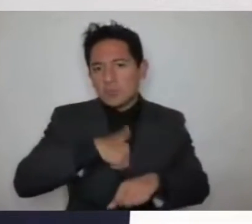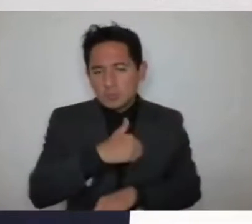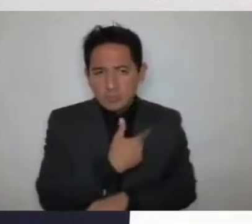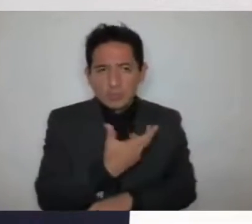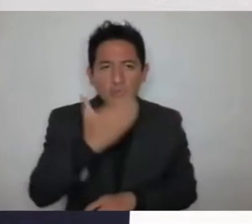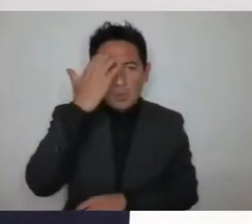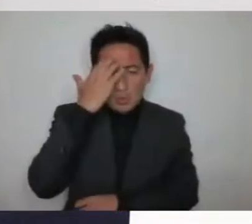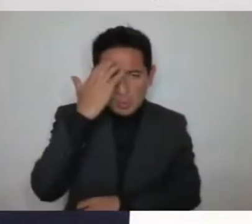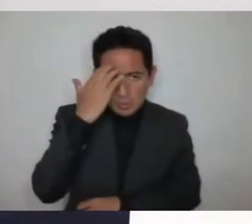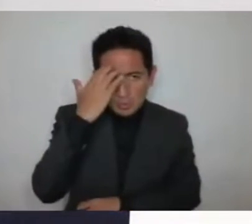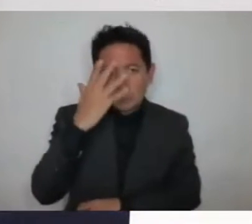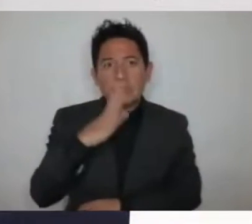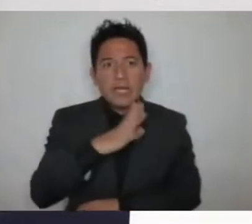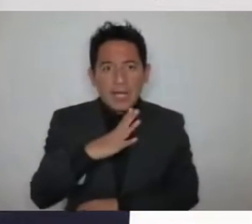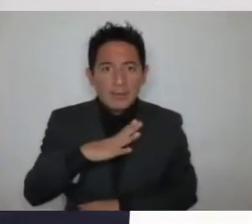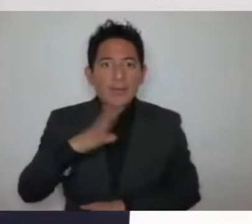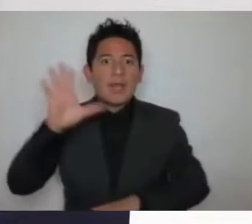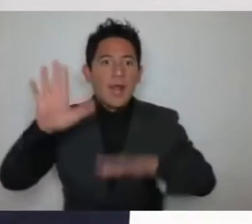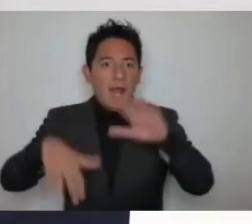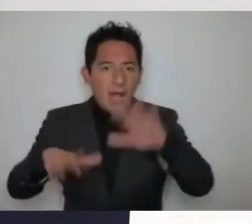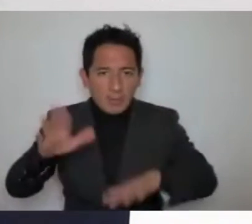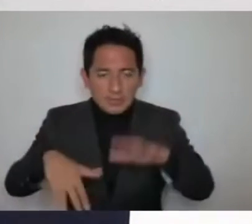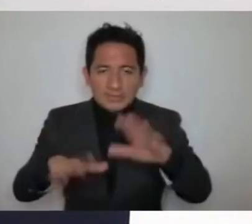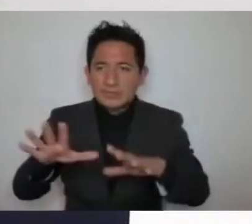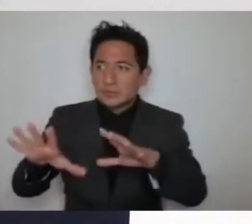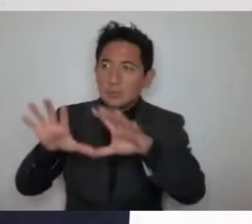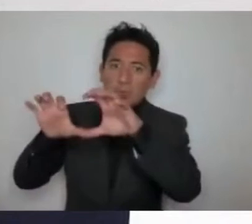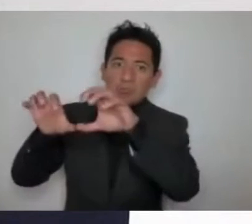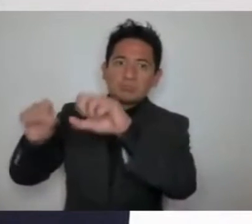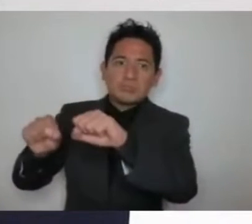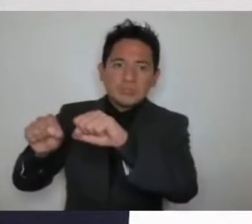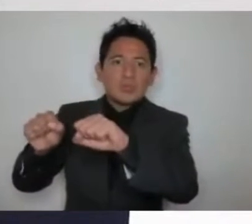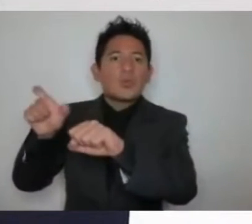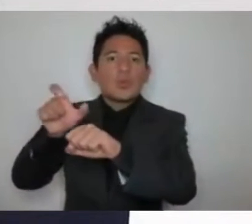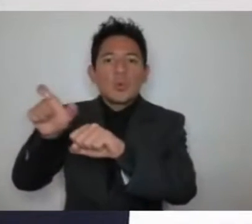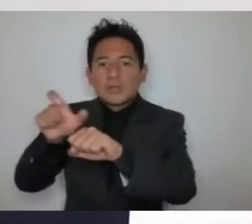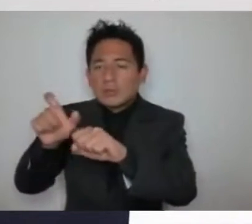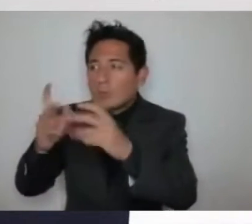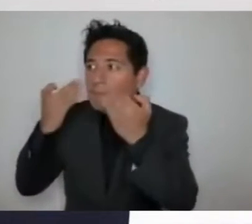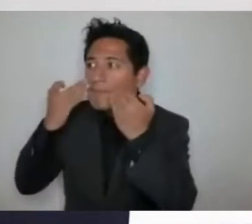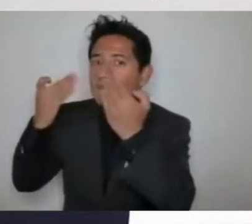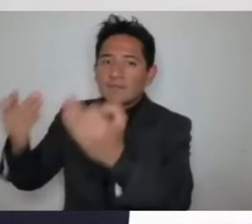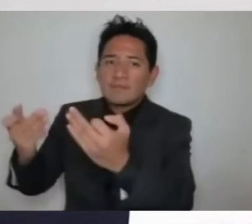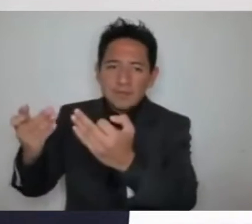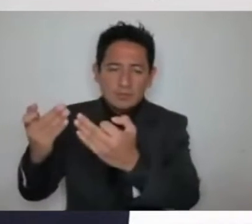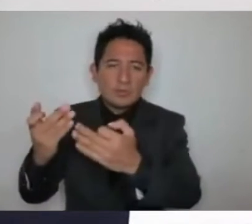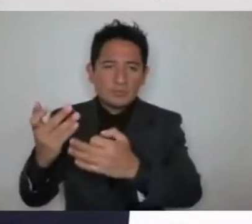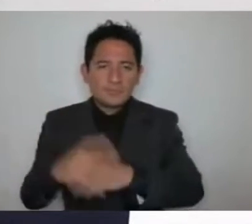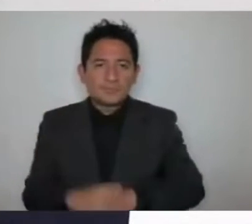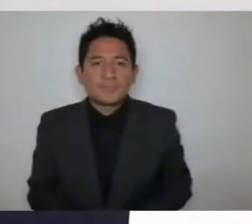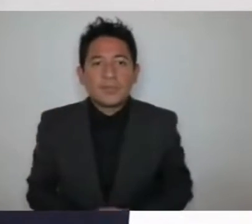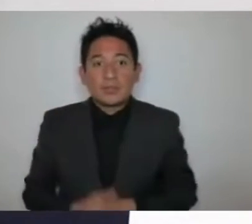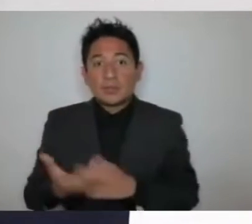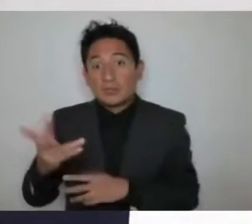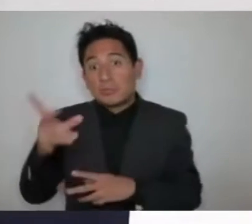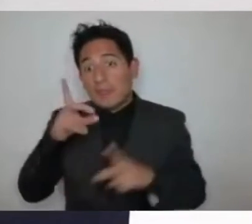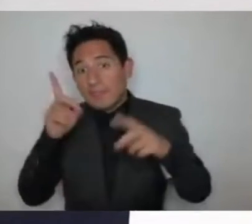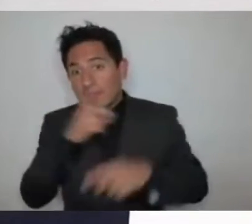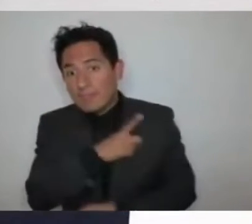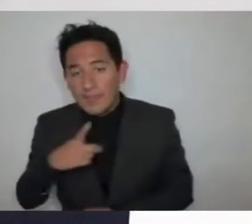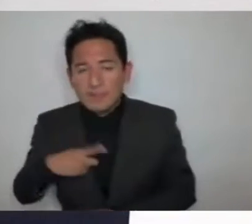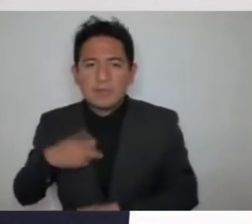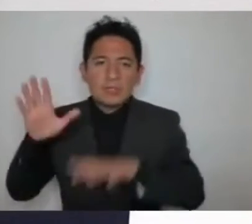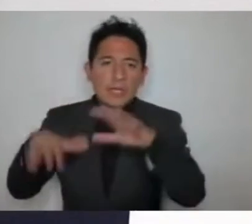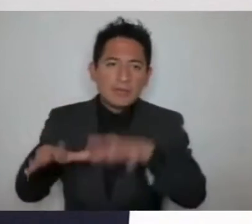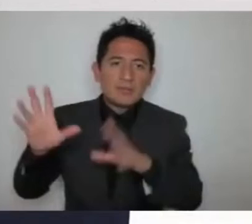siendo detenciones en flagrancia Aunque eh varios organismos internacionales han dicho una y otra vez que debería ser de forma excepcional que la mayoría